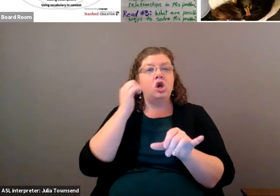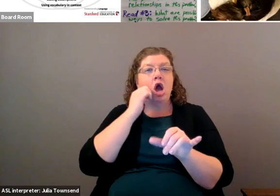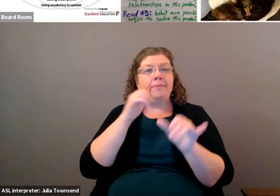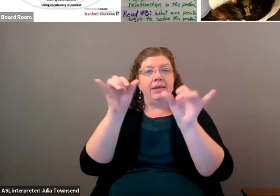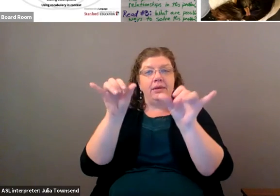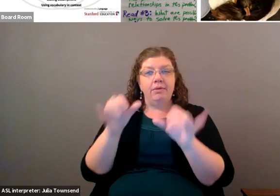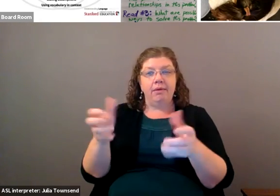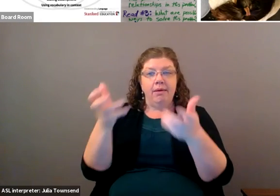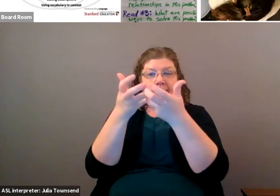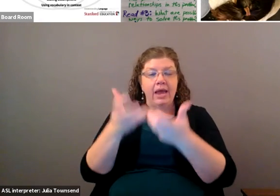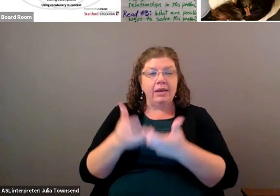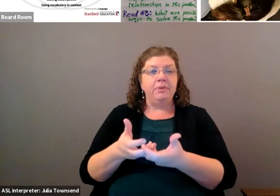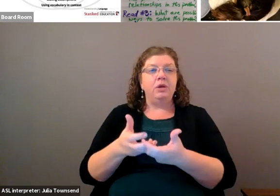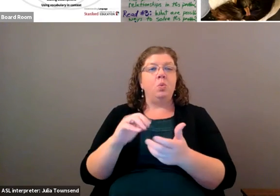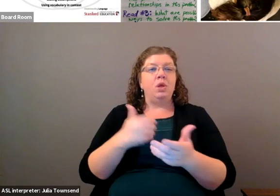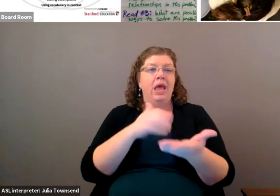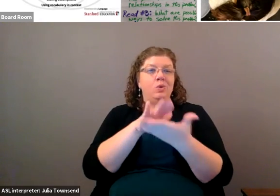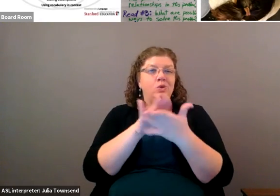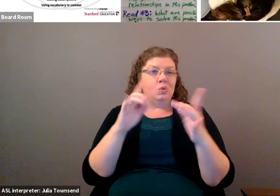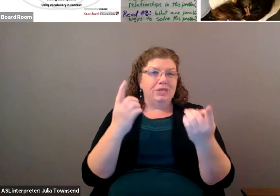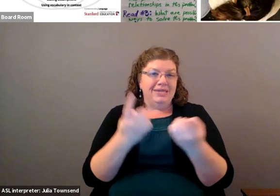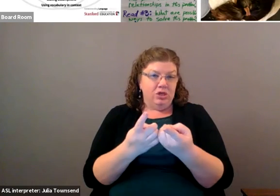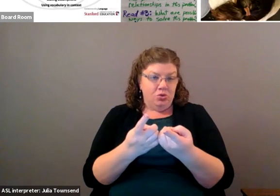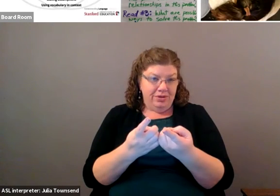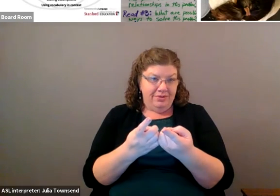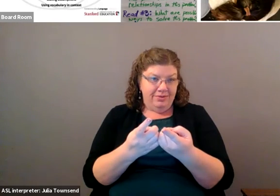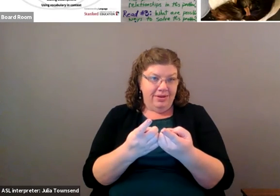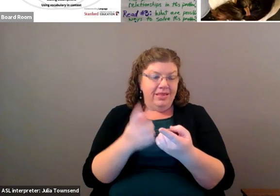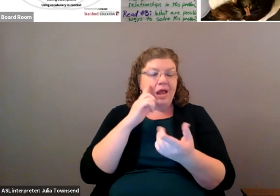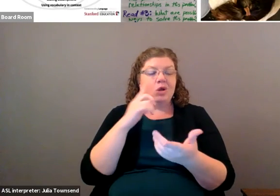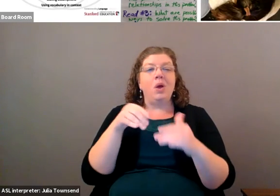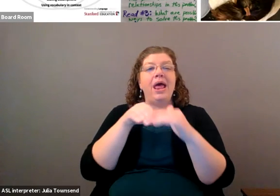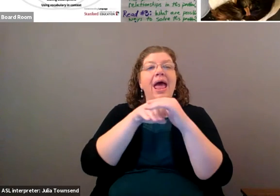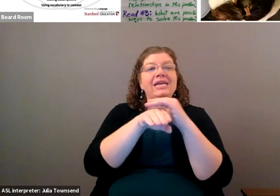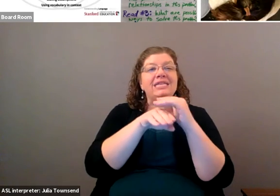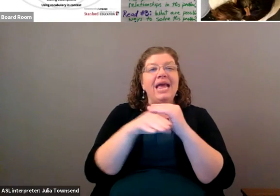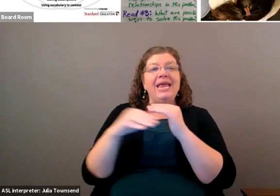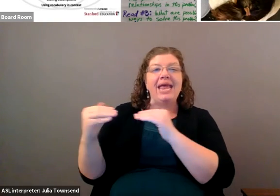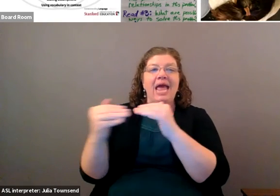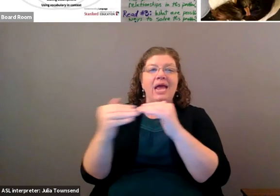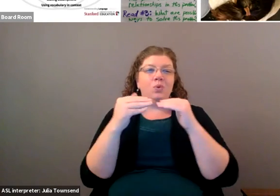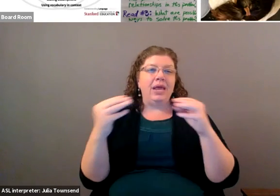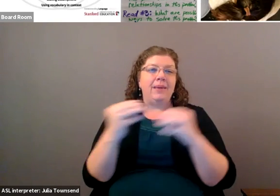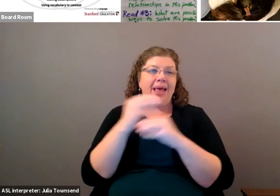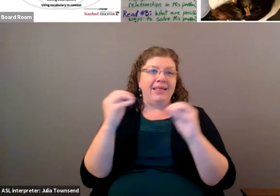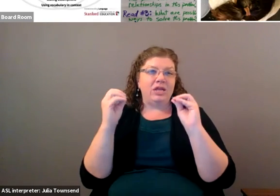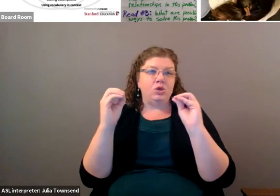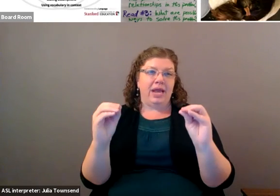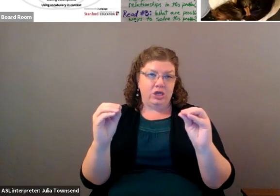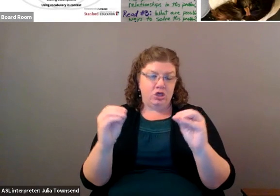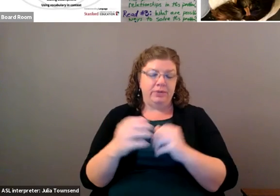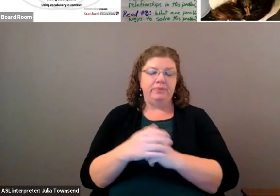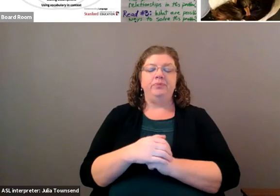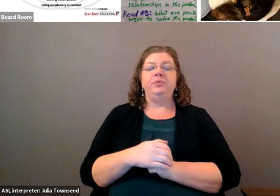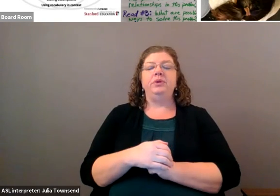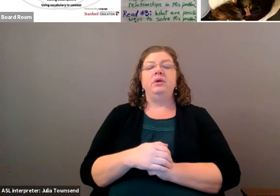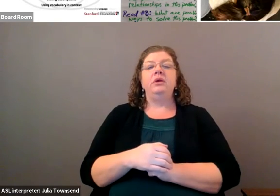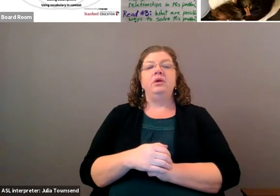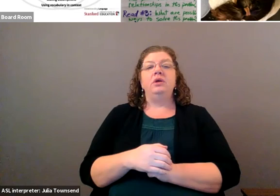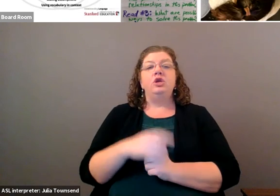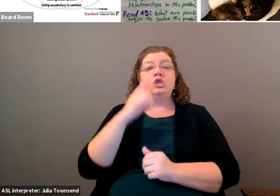con nuestro distrito escolar. Y esto es con respecto al acceso y la equidad a las